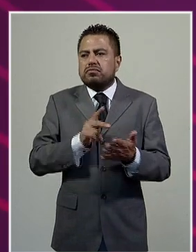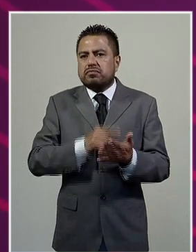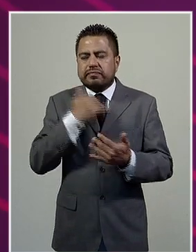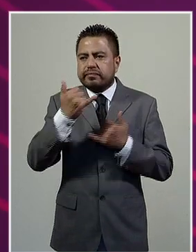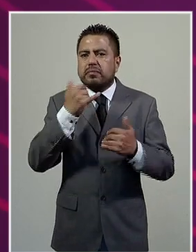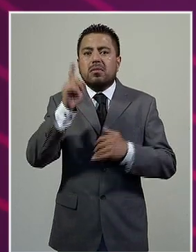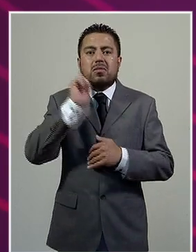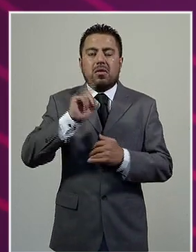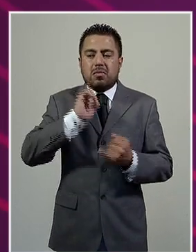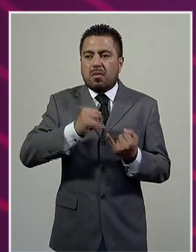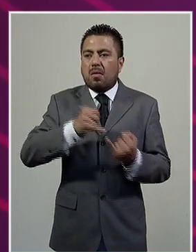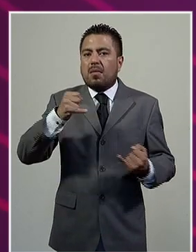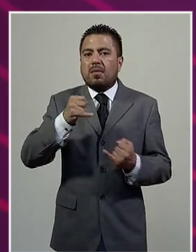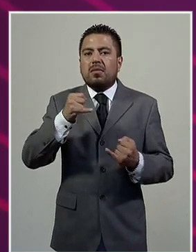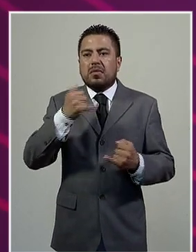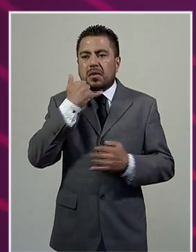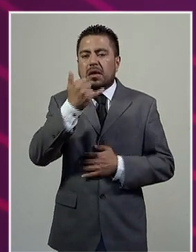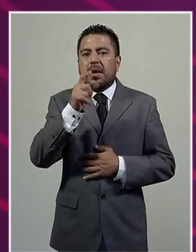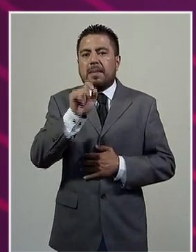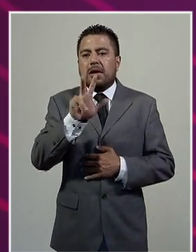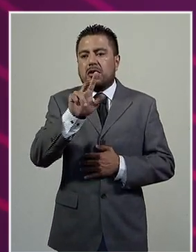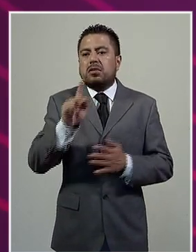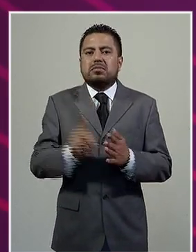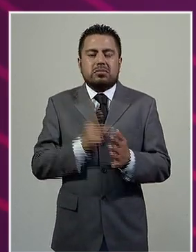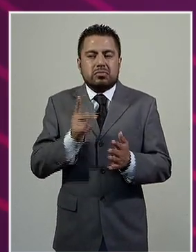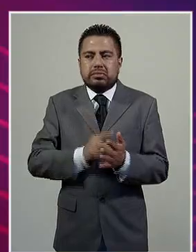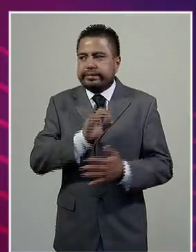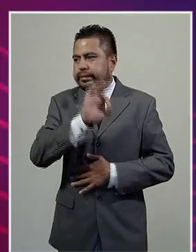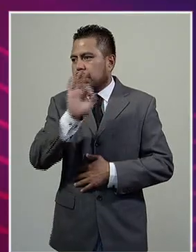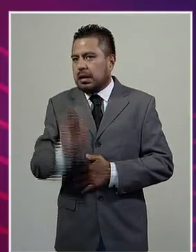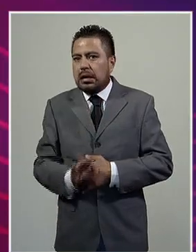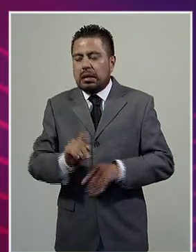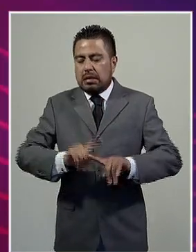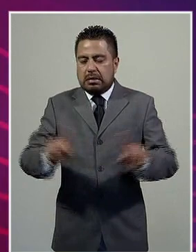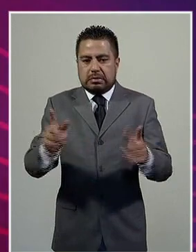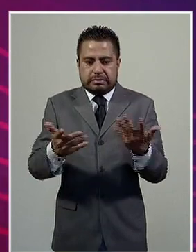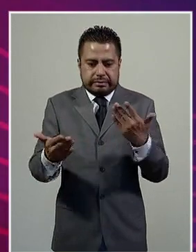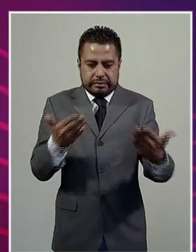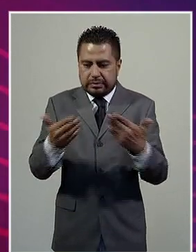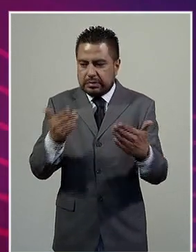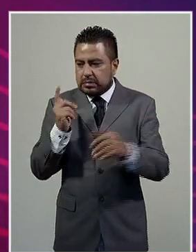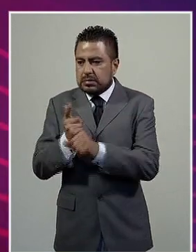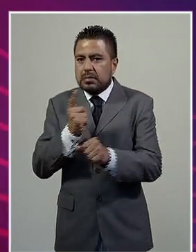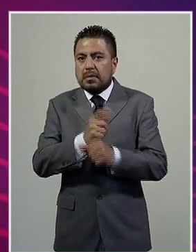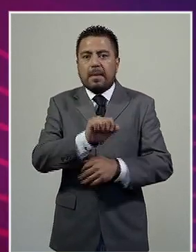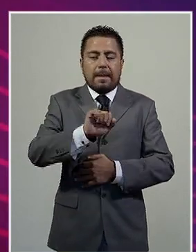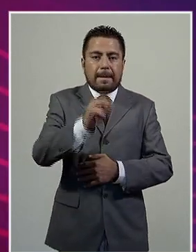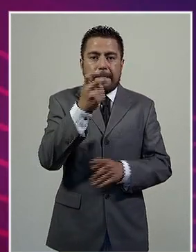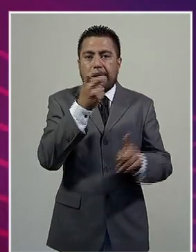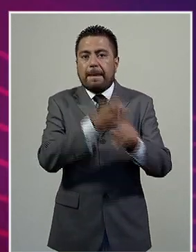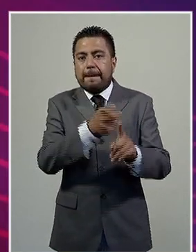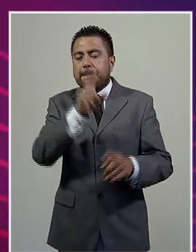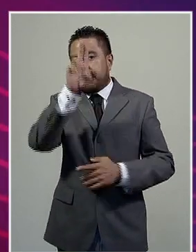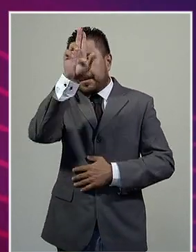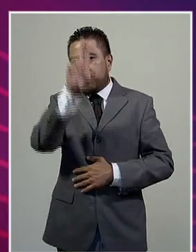a las mujeres delgadas les hablaban el 28% de las veces. Entonces era una diferencia abismal. Ahí muchas personas